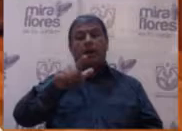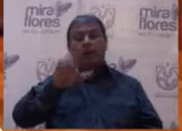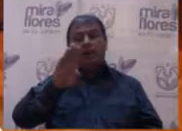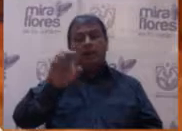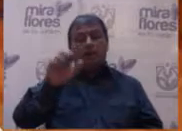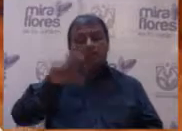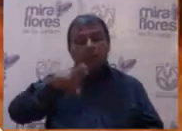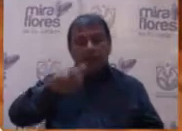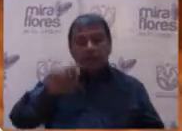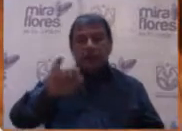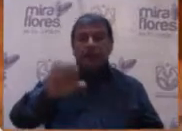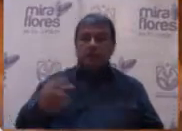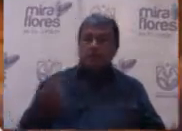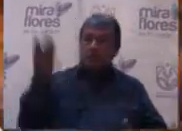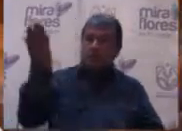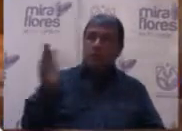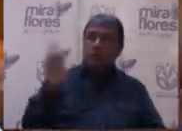tiene usted el uso de la palabra.